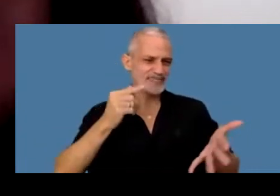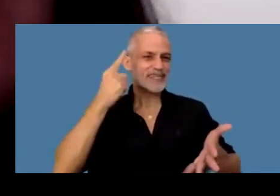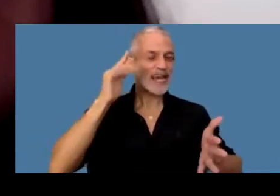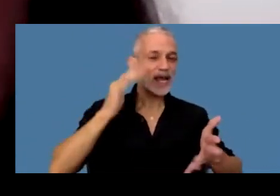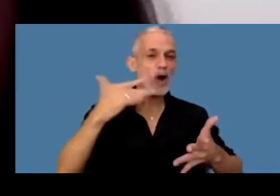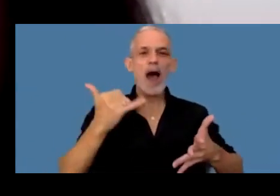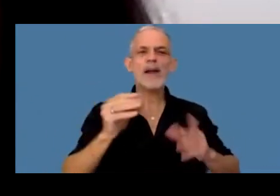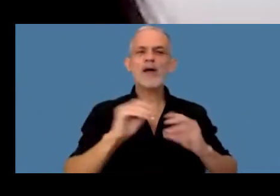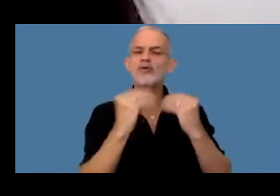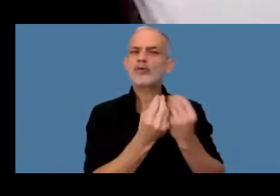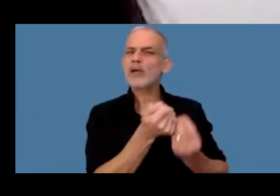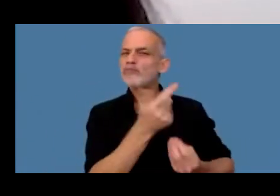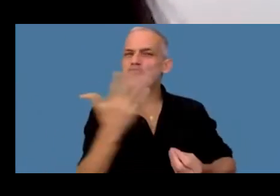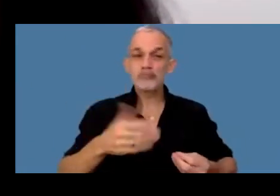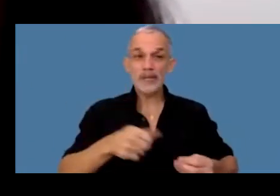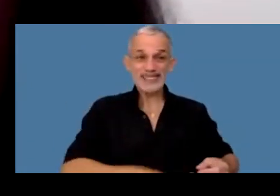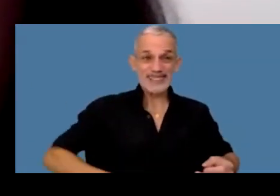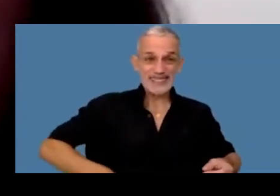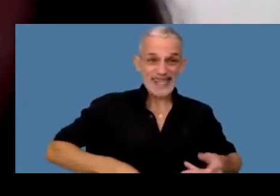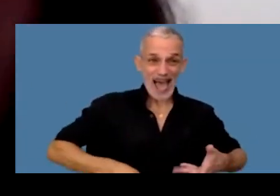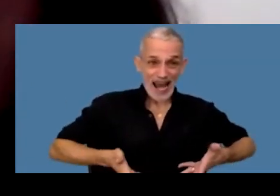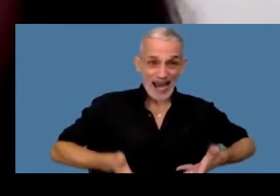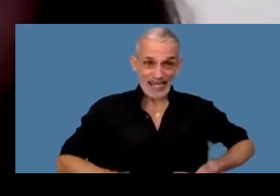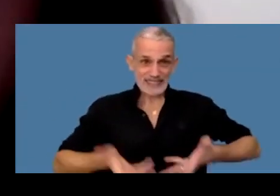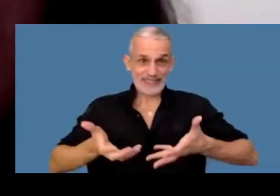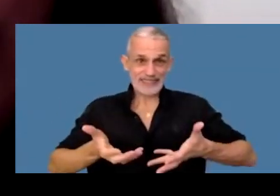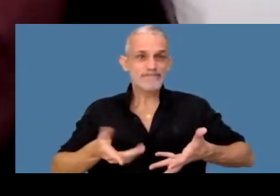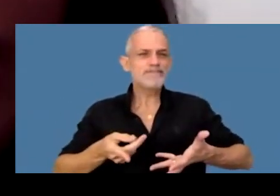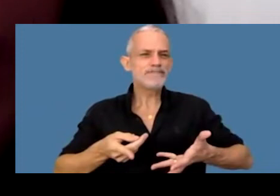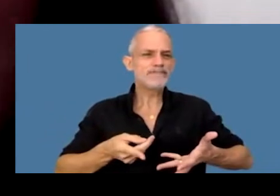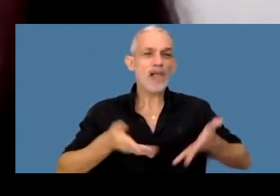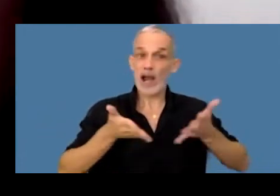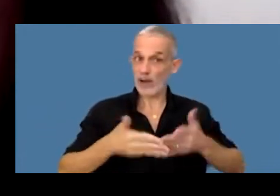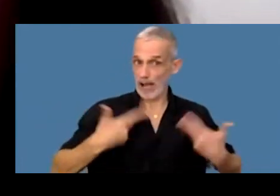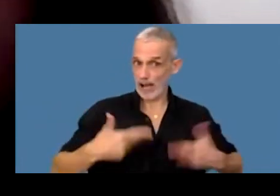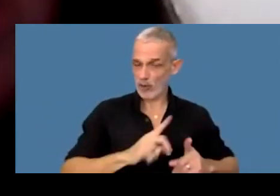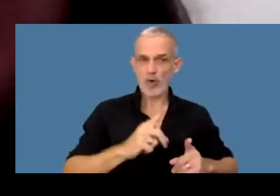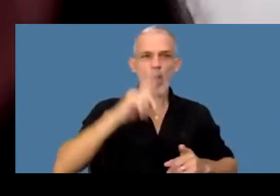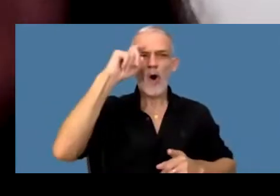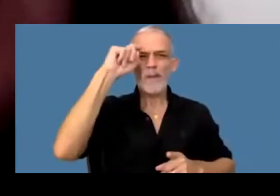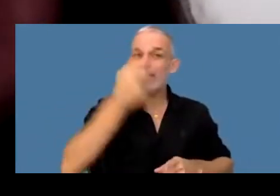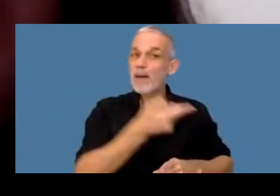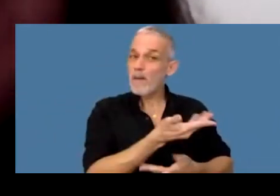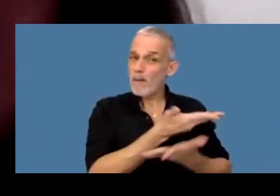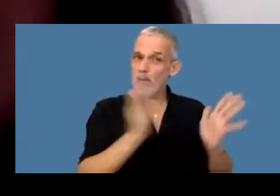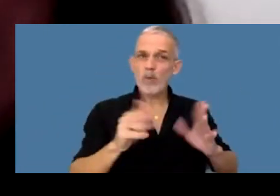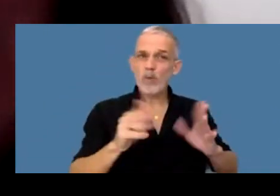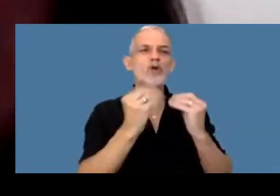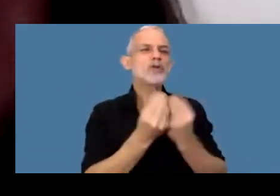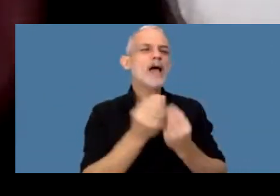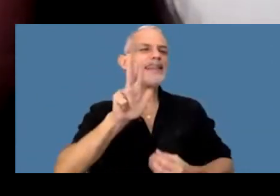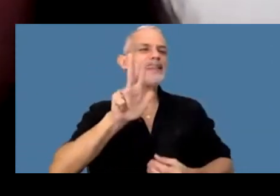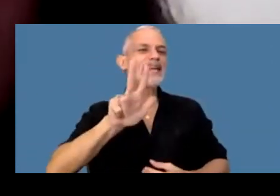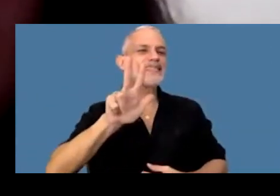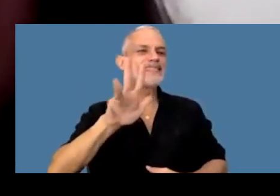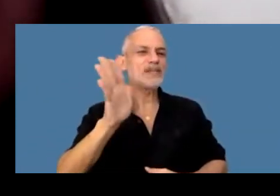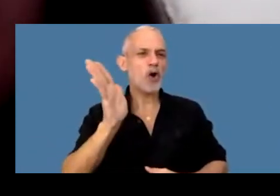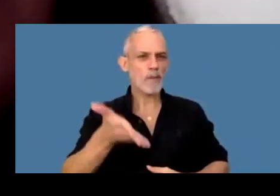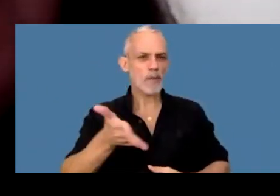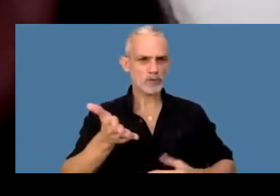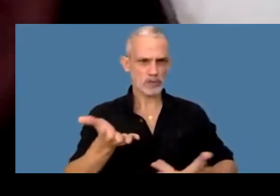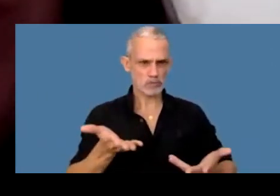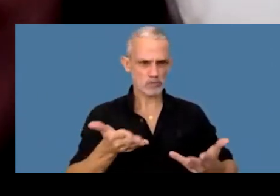se entienda en manera general, la Organización Mundial de la Salud dice que del total de nacimientos, del total